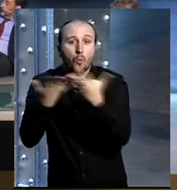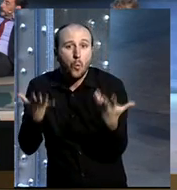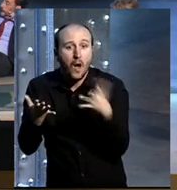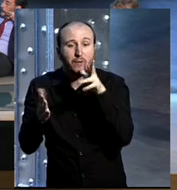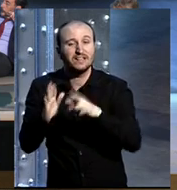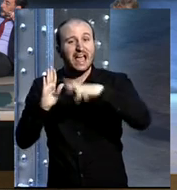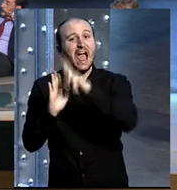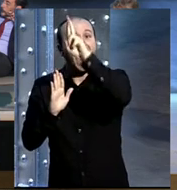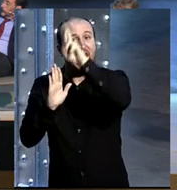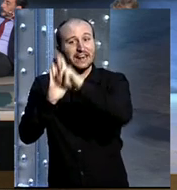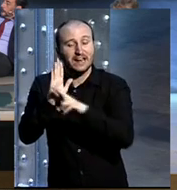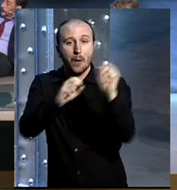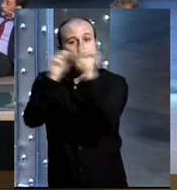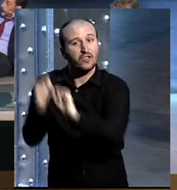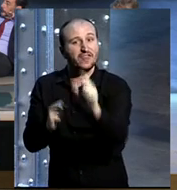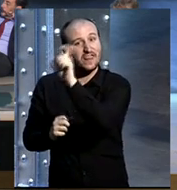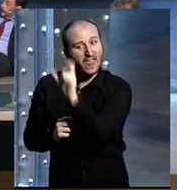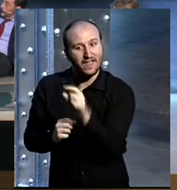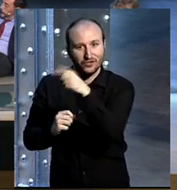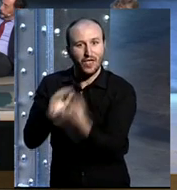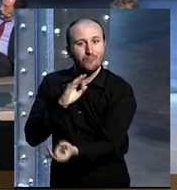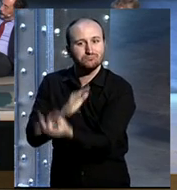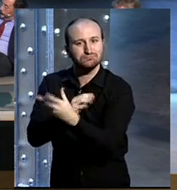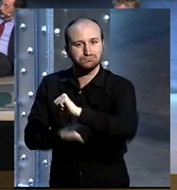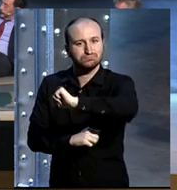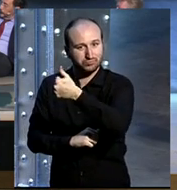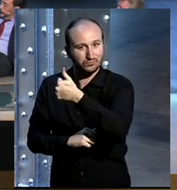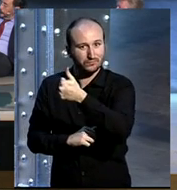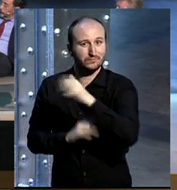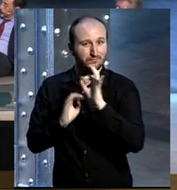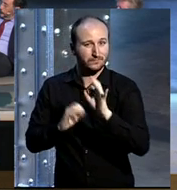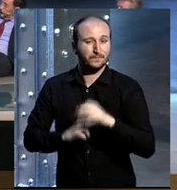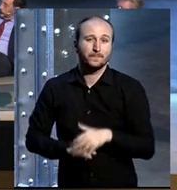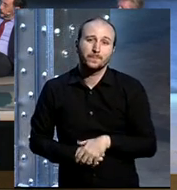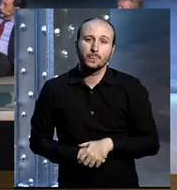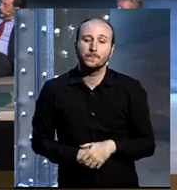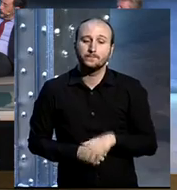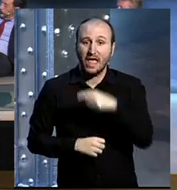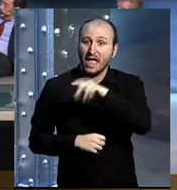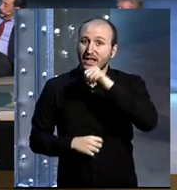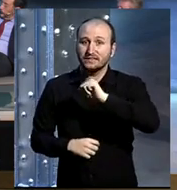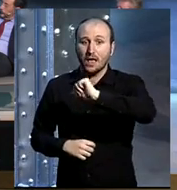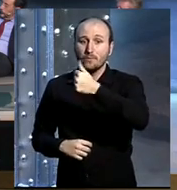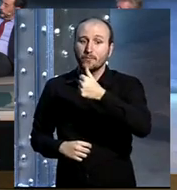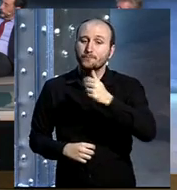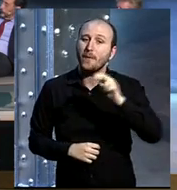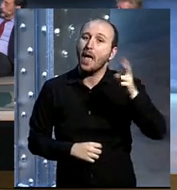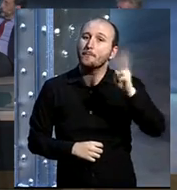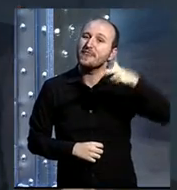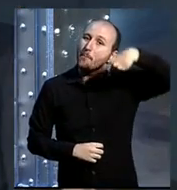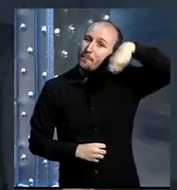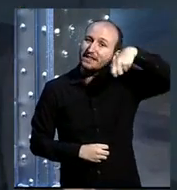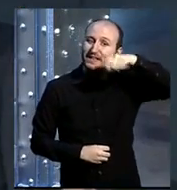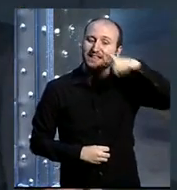Protección de Datos, que iba a sustituir a la Directiva 95/46 de la CE. La había presentado la vicepresidenta primera de la